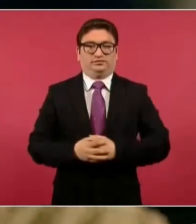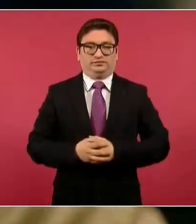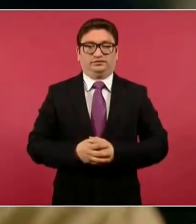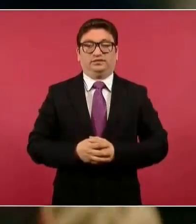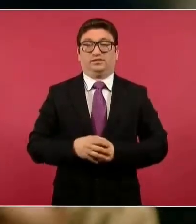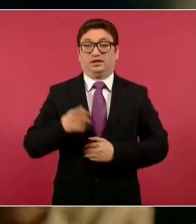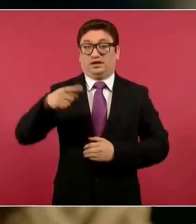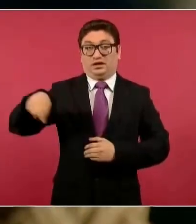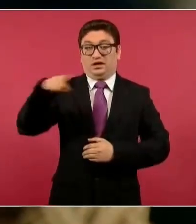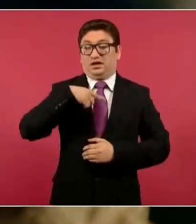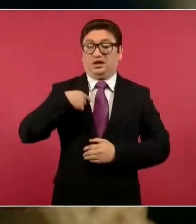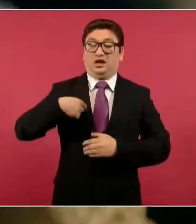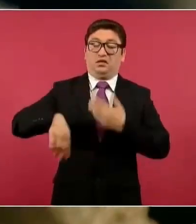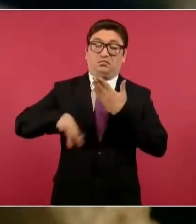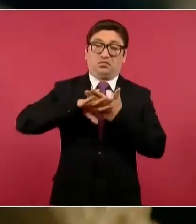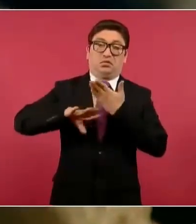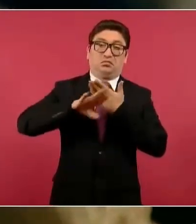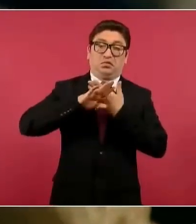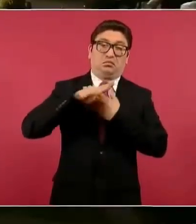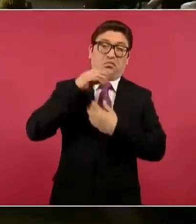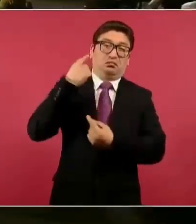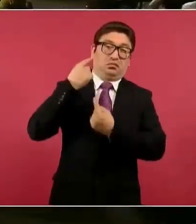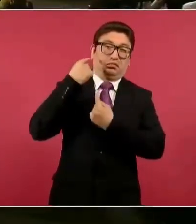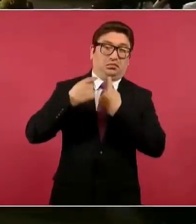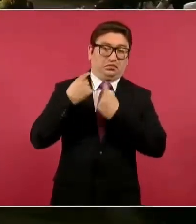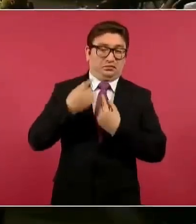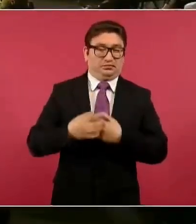nos perseguían.